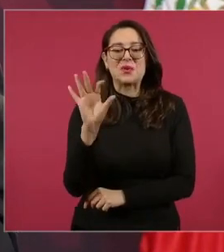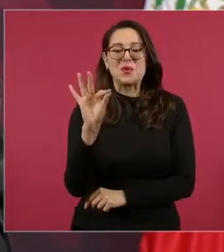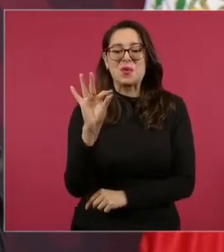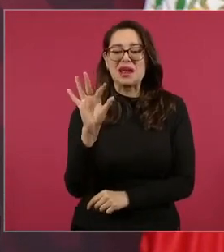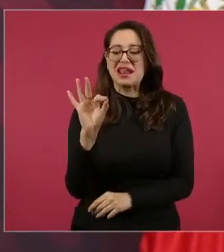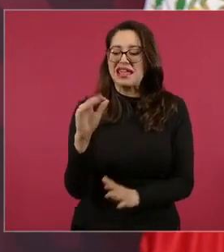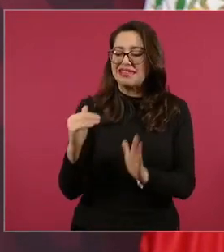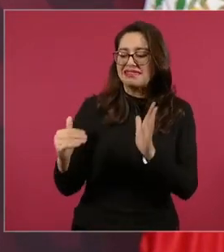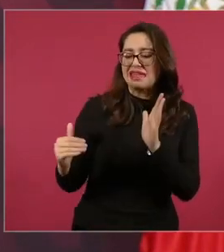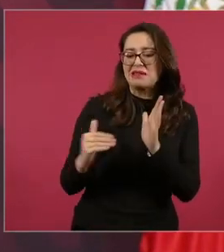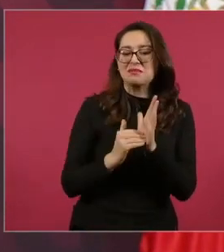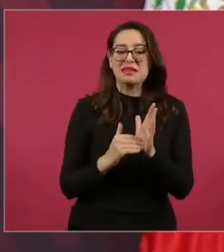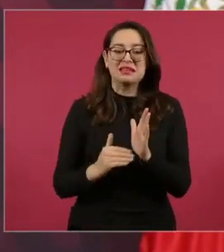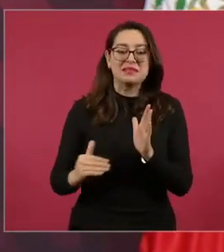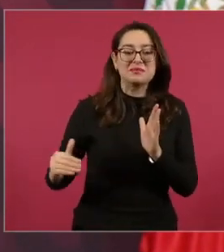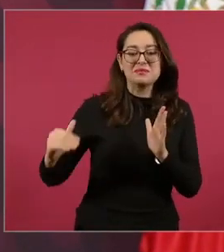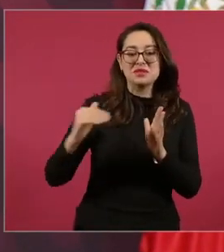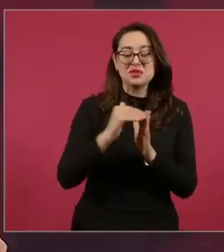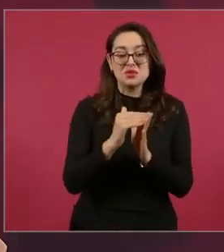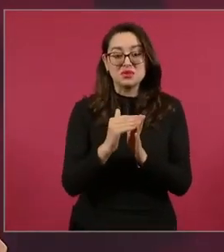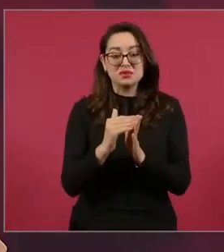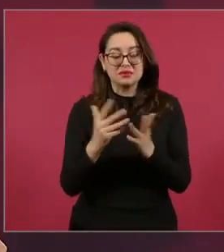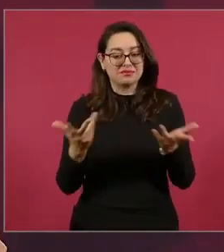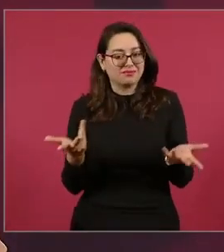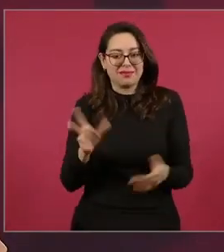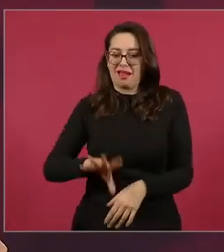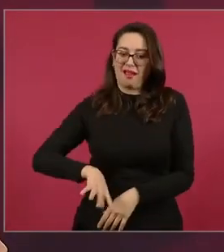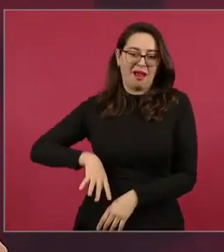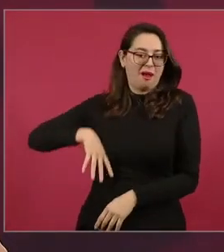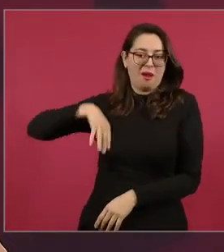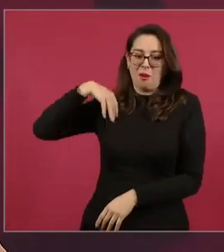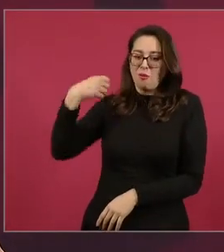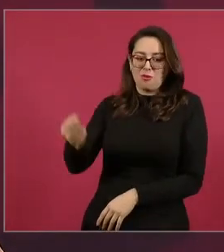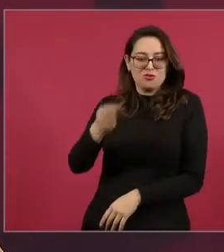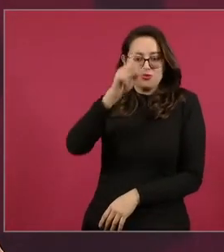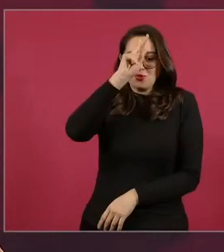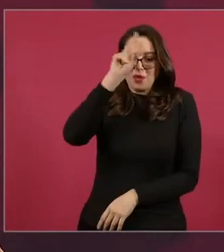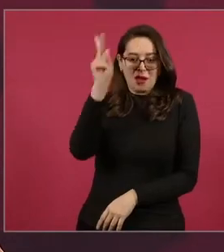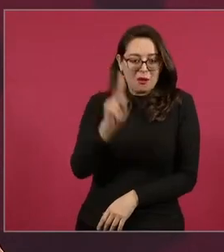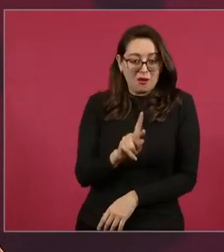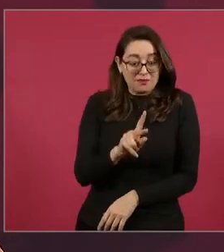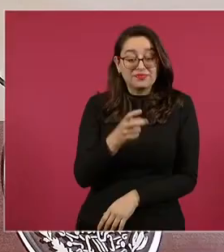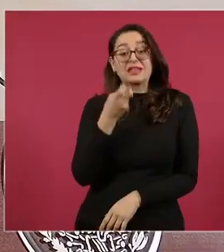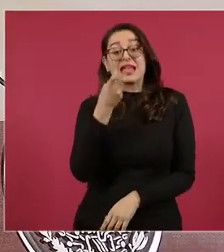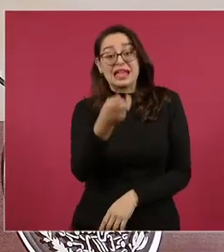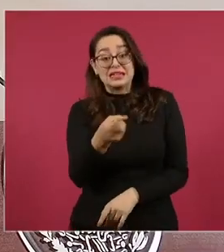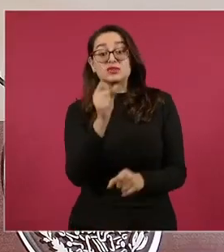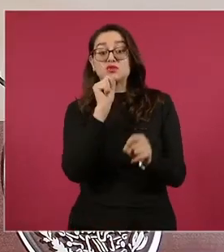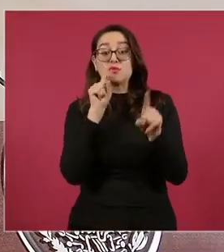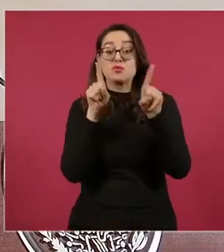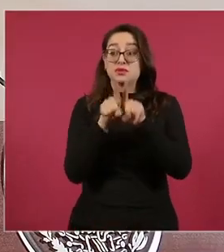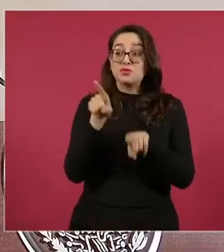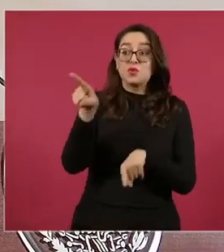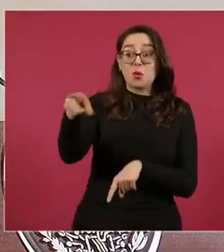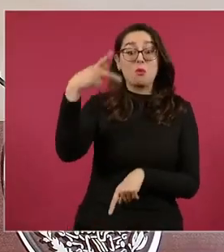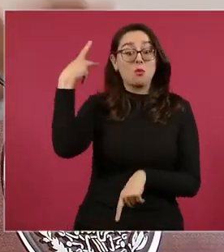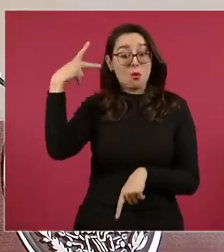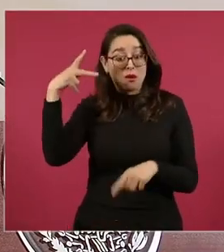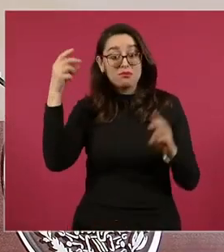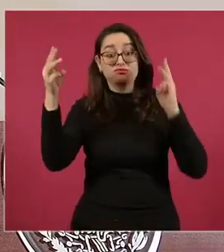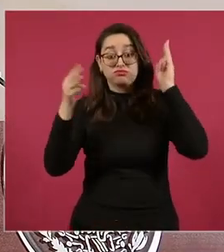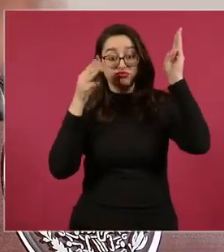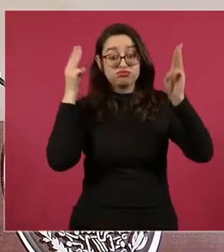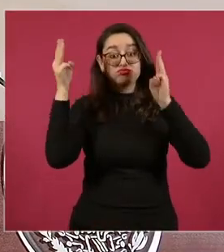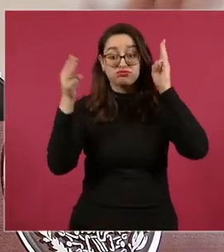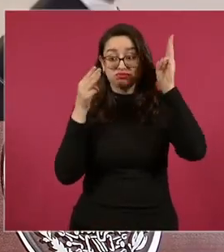Ese es el tipo de acuerdos de este museo. Sobre las obras que exponen, ya